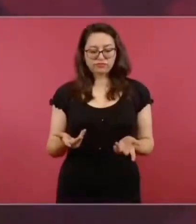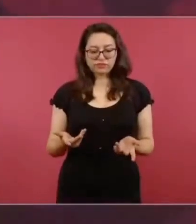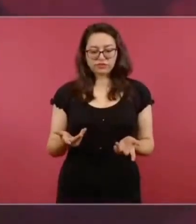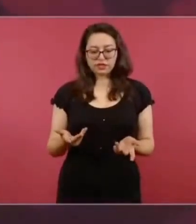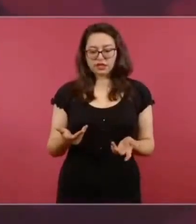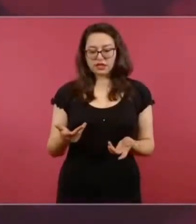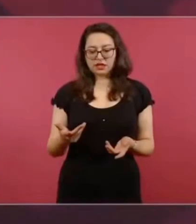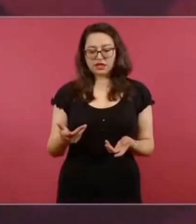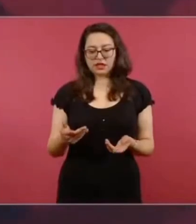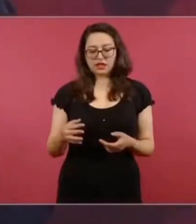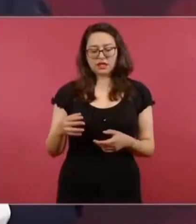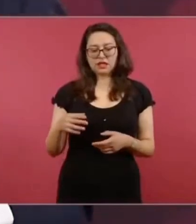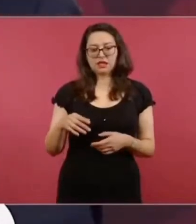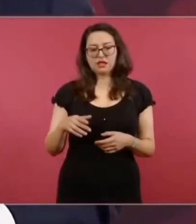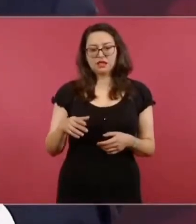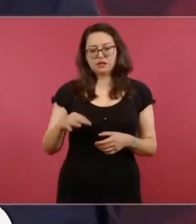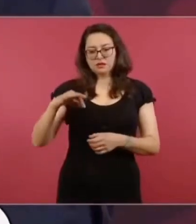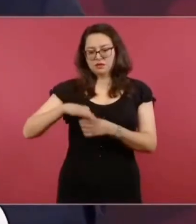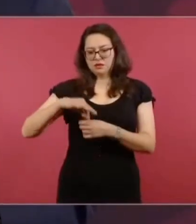Vicente Guerrero